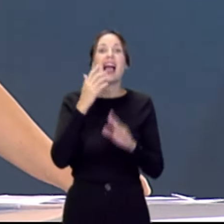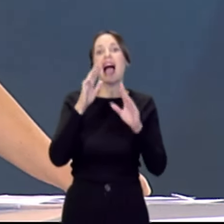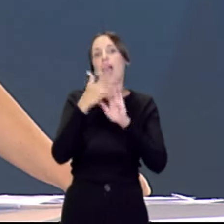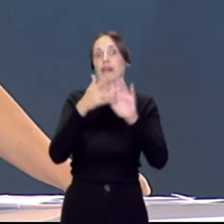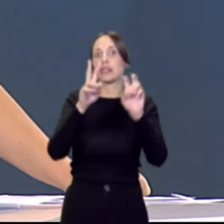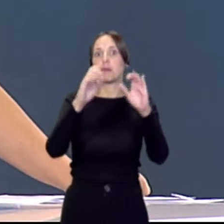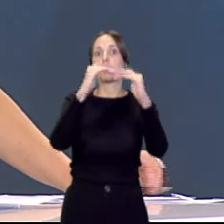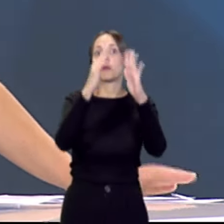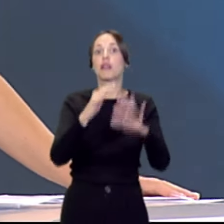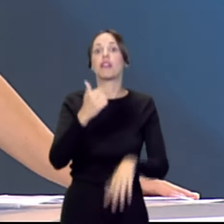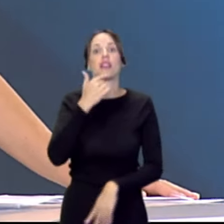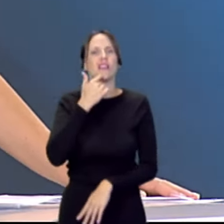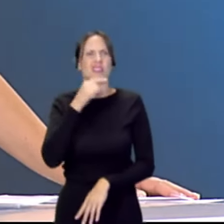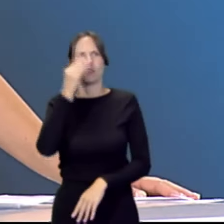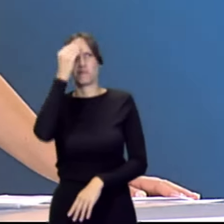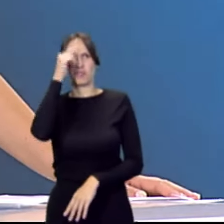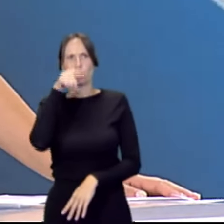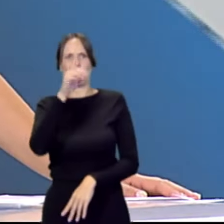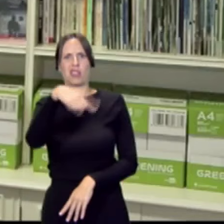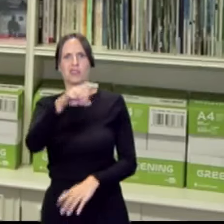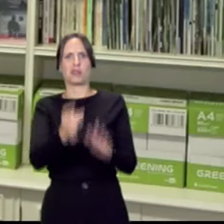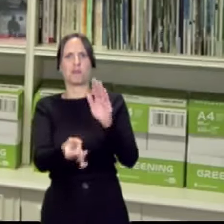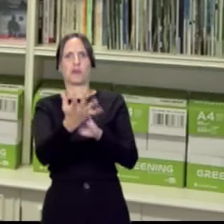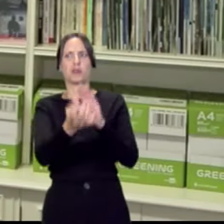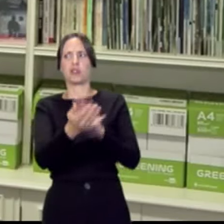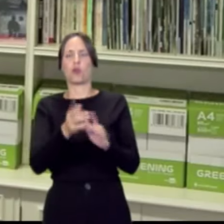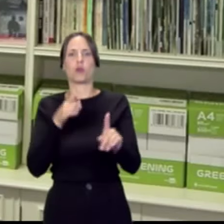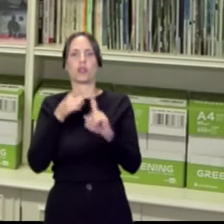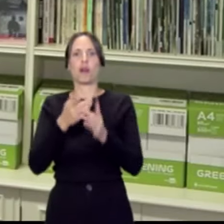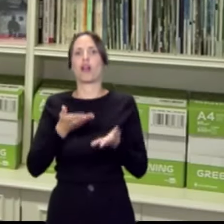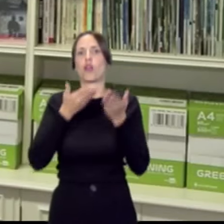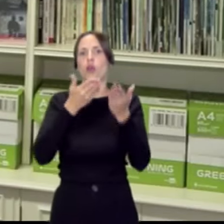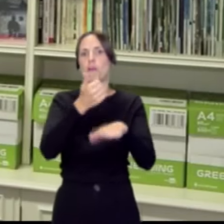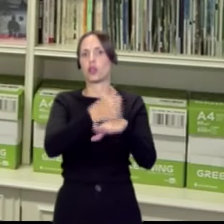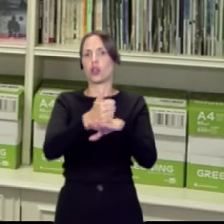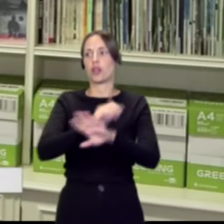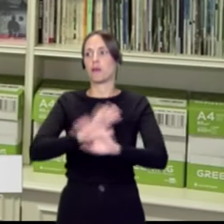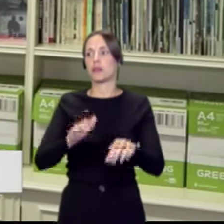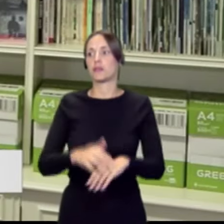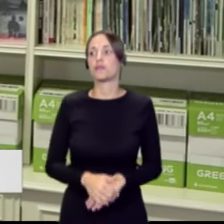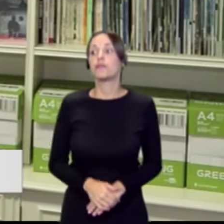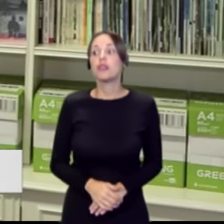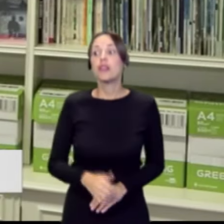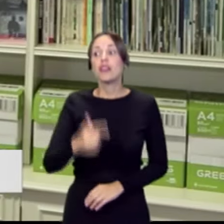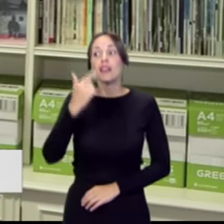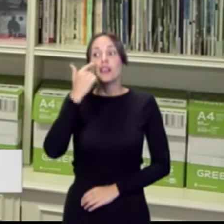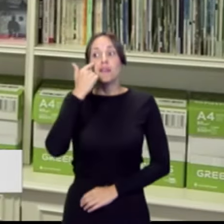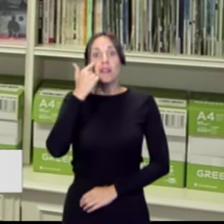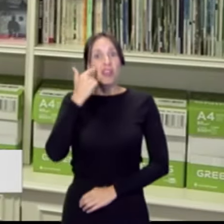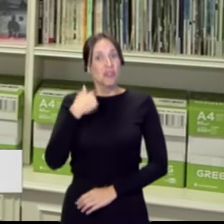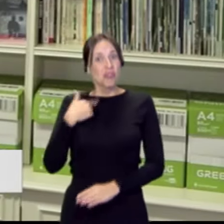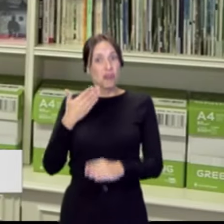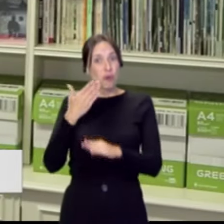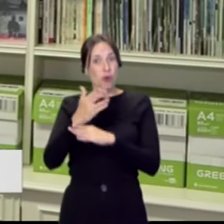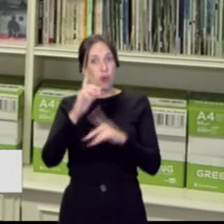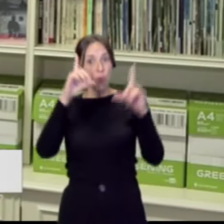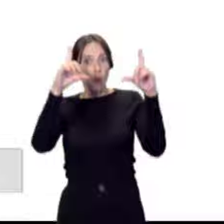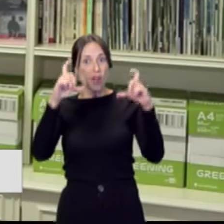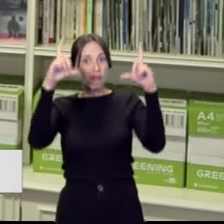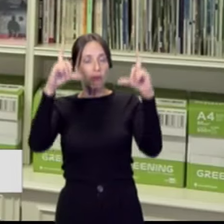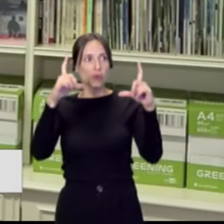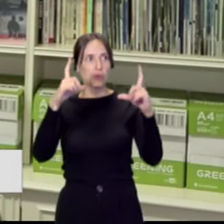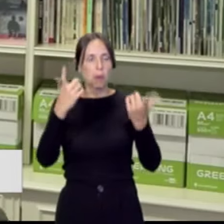patronal inmobiliaria. Los escuchamos. Nosotros no vamos a ir para hacernos una foto a un sitio en el que no sabemos lo que se va a